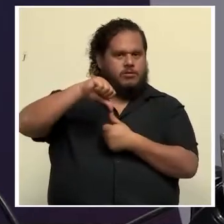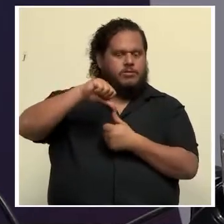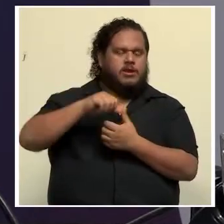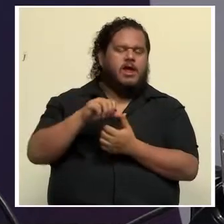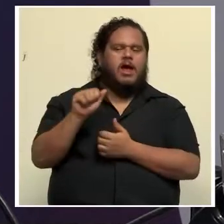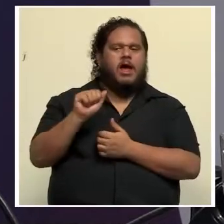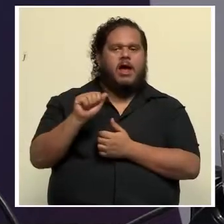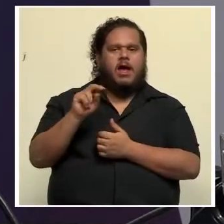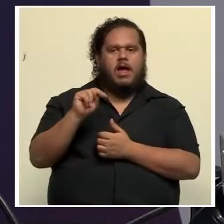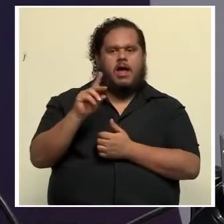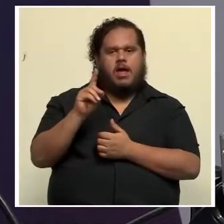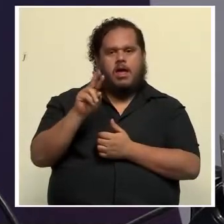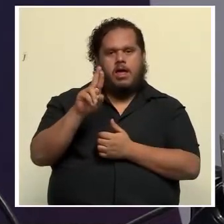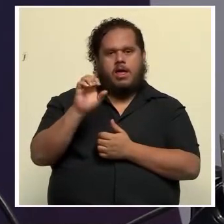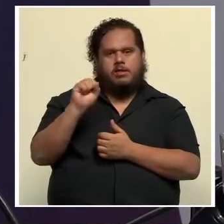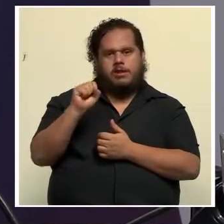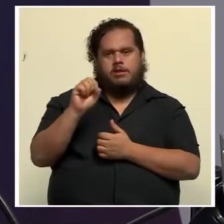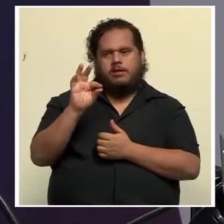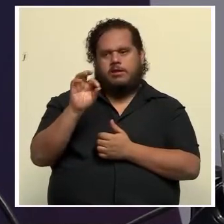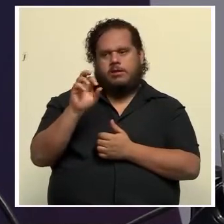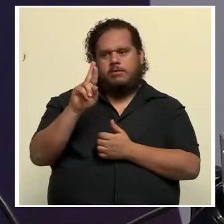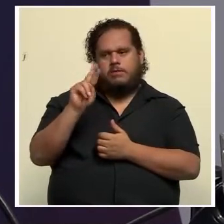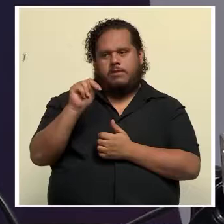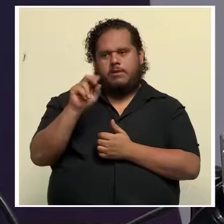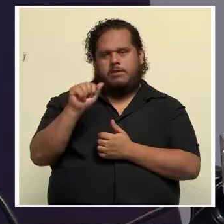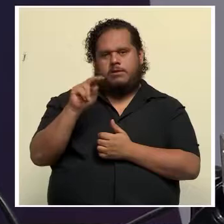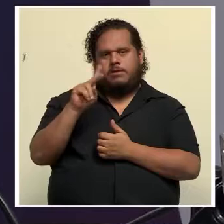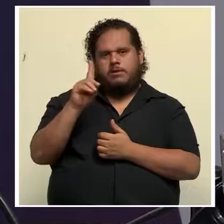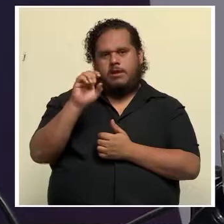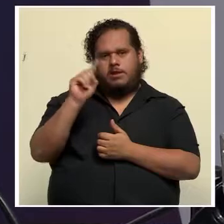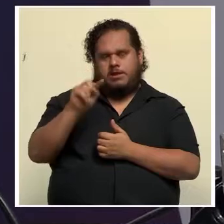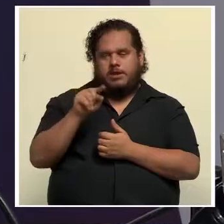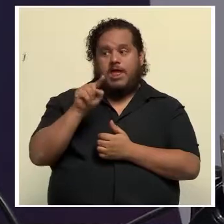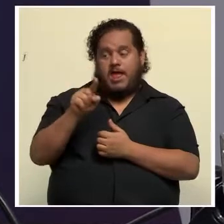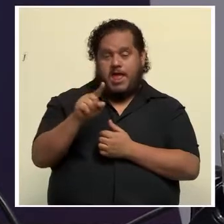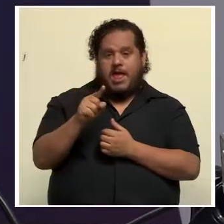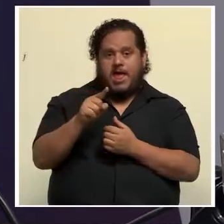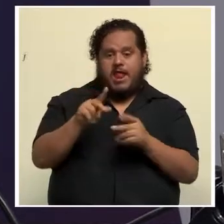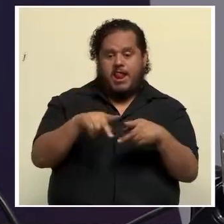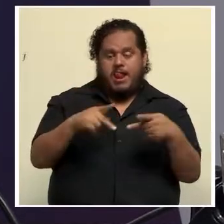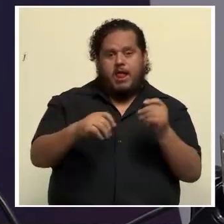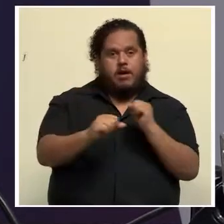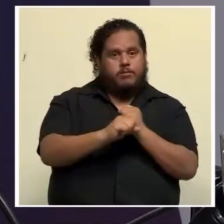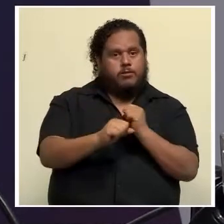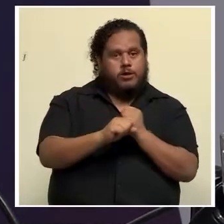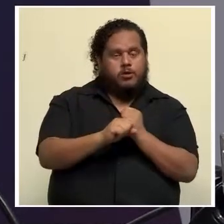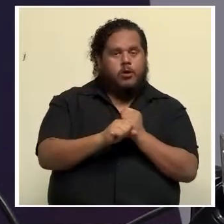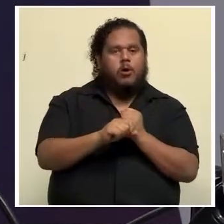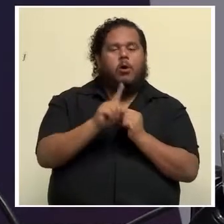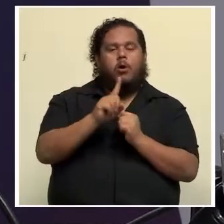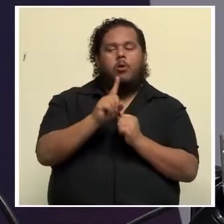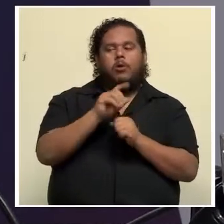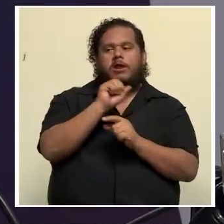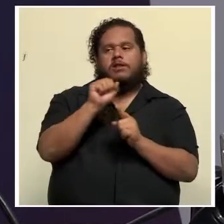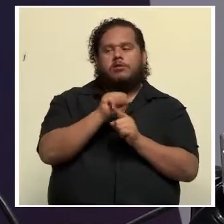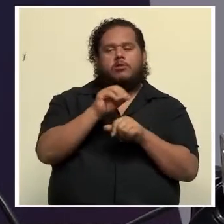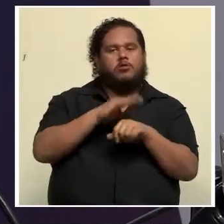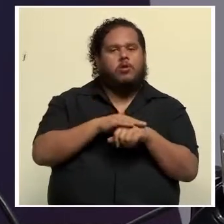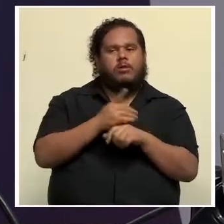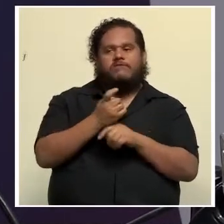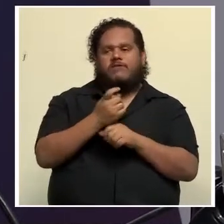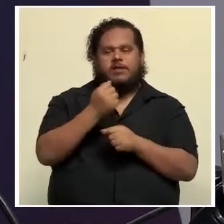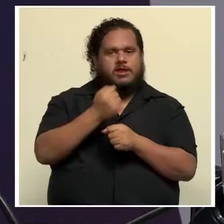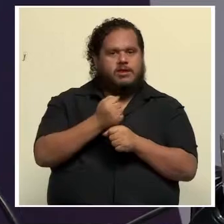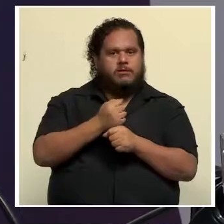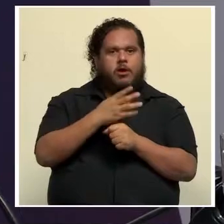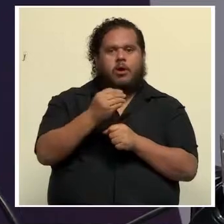Andrés Fernández, quien acaba de publicar una investigación sobre desempleo y pobreza